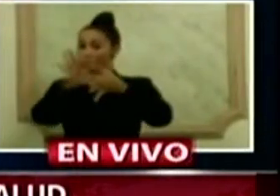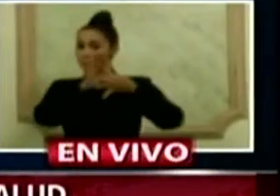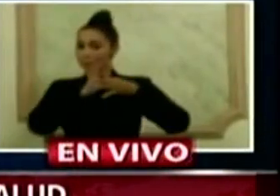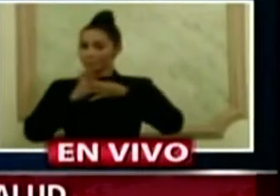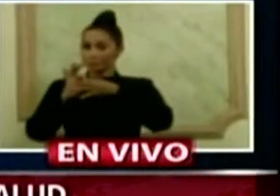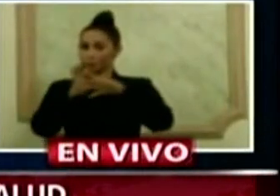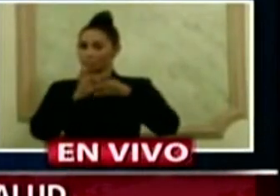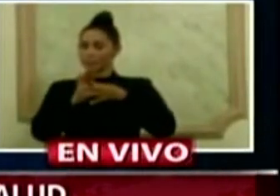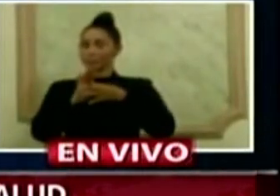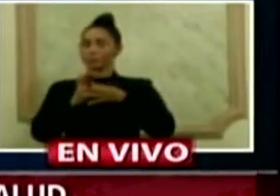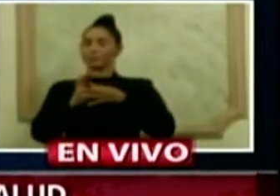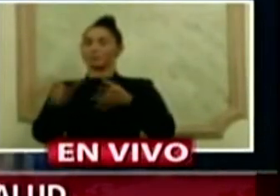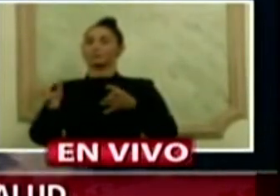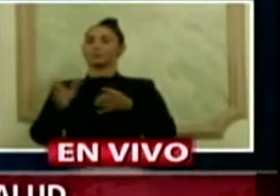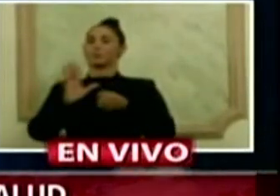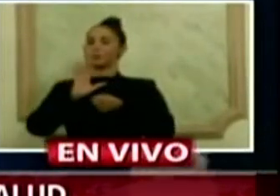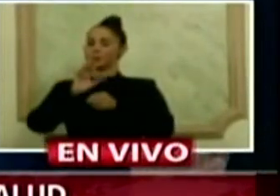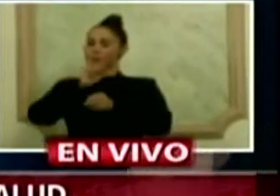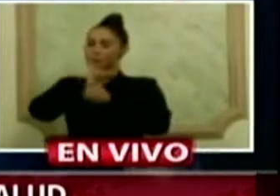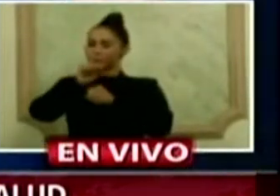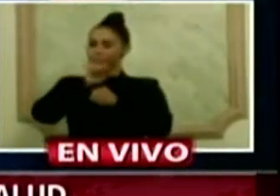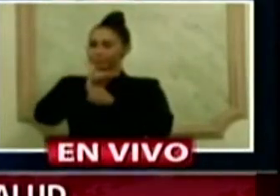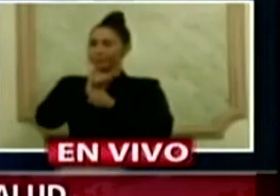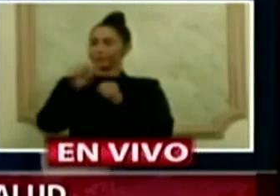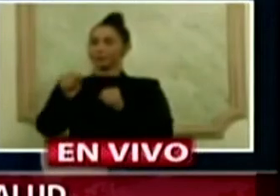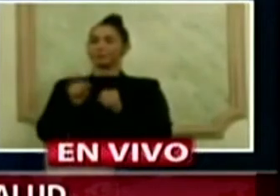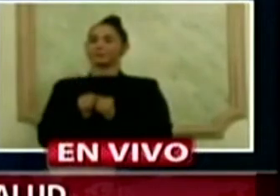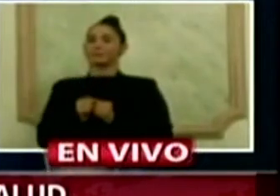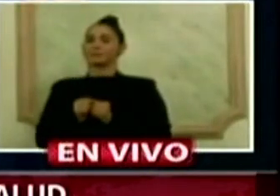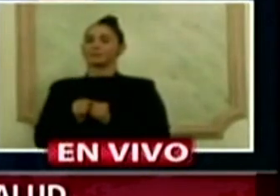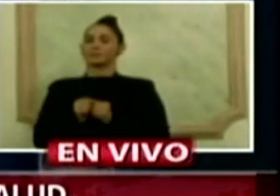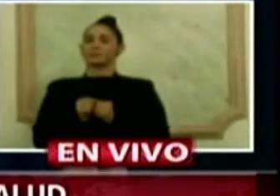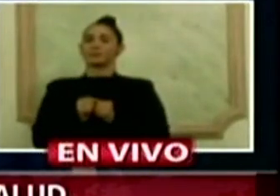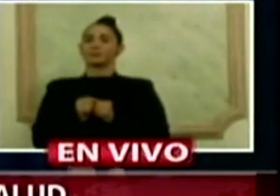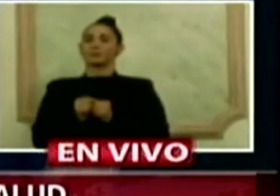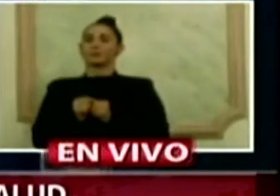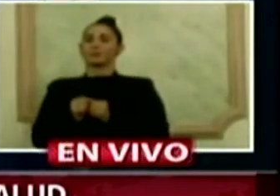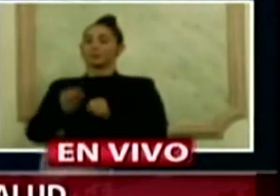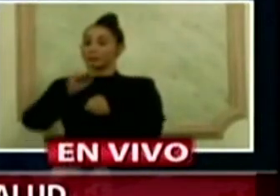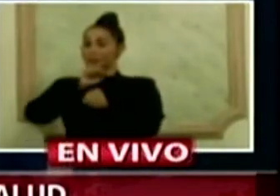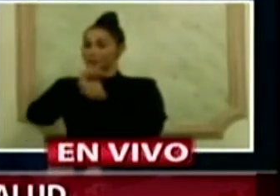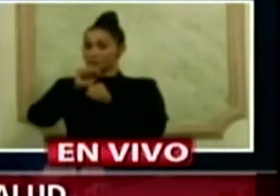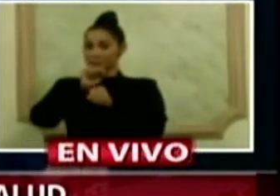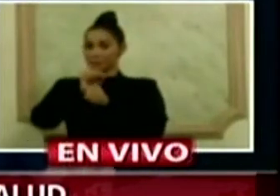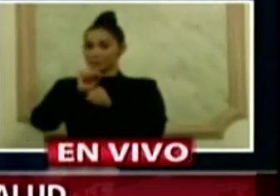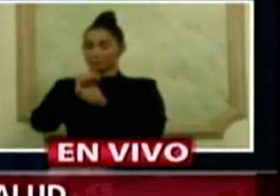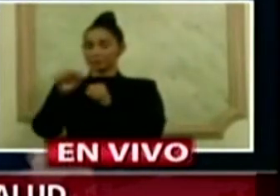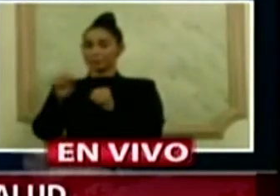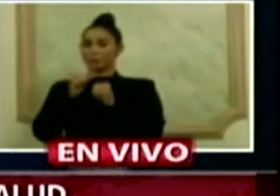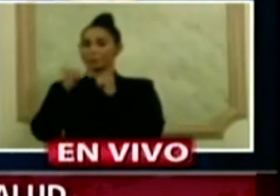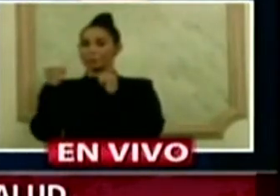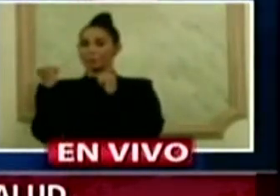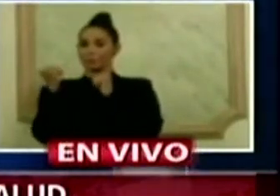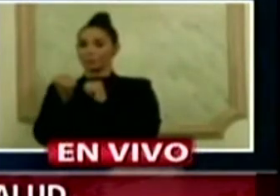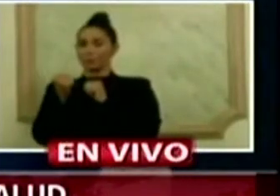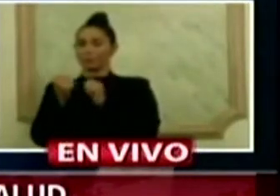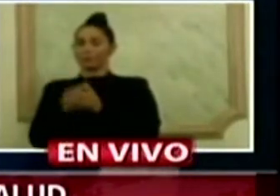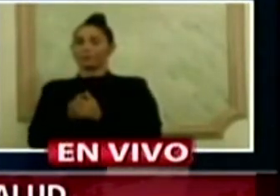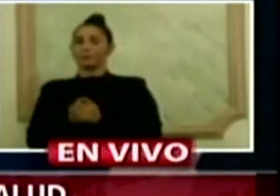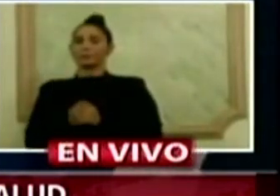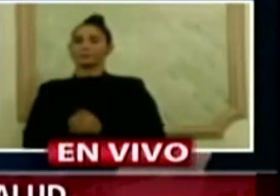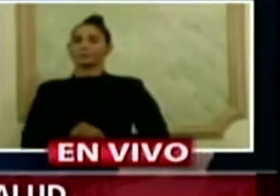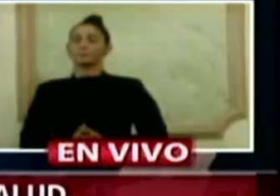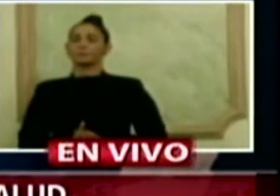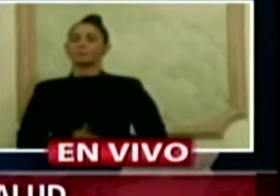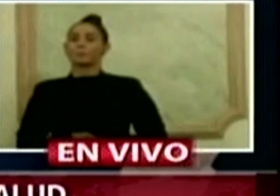en esta gran tarea, que es una tarea patriótica, que es un objetivo